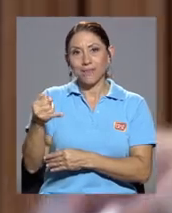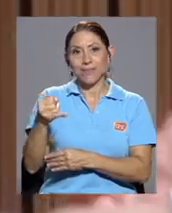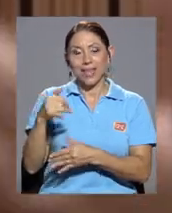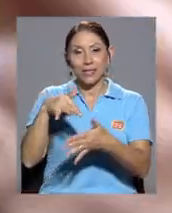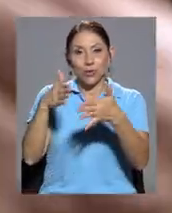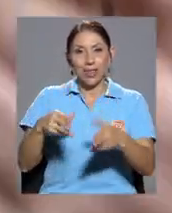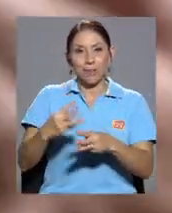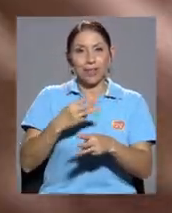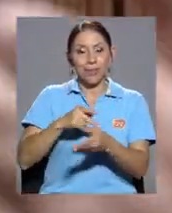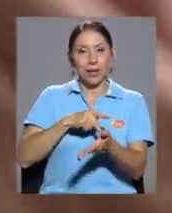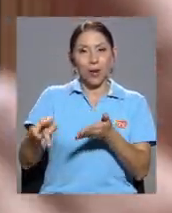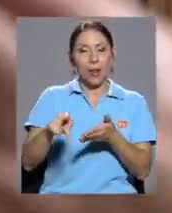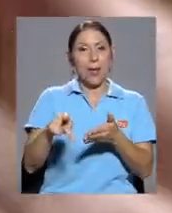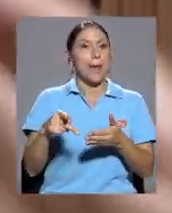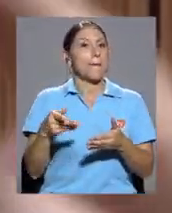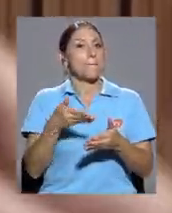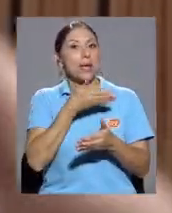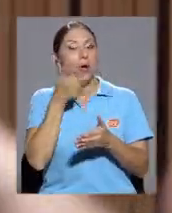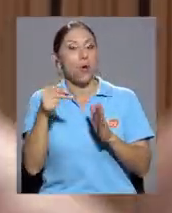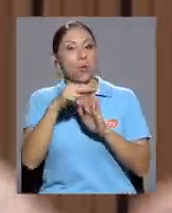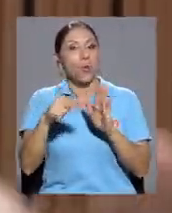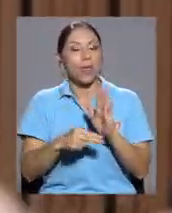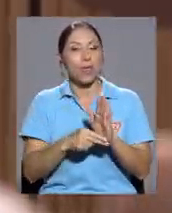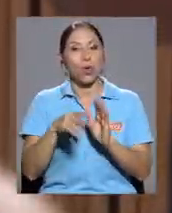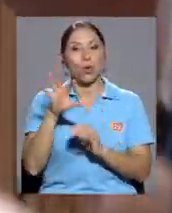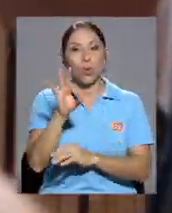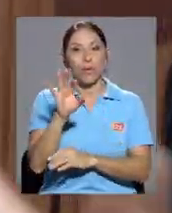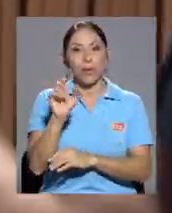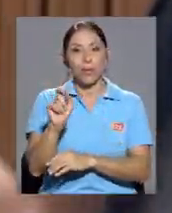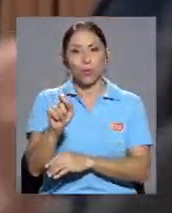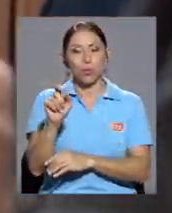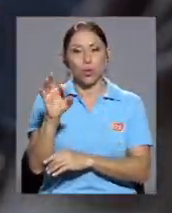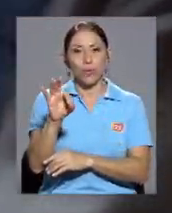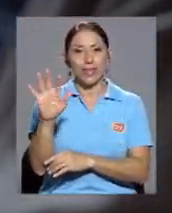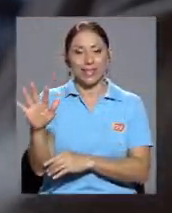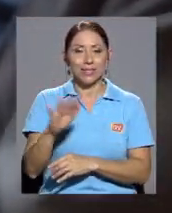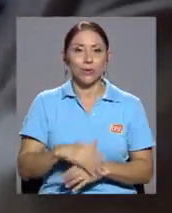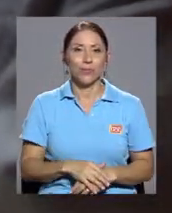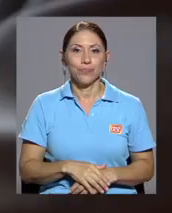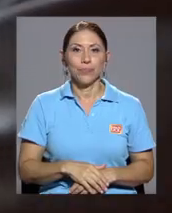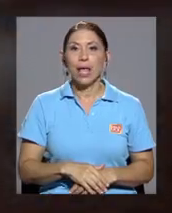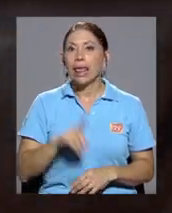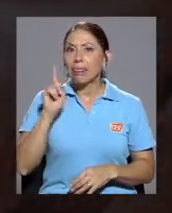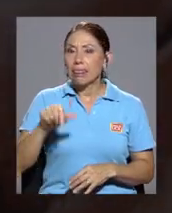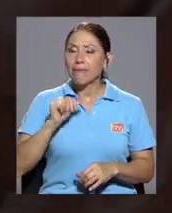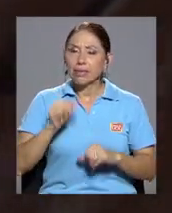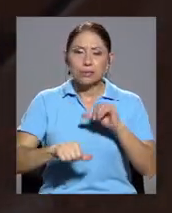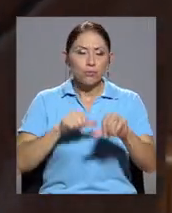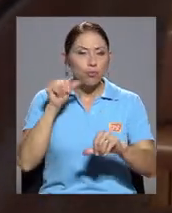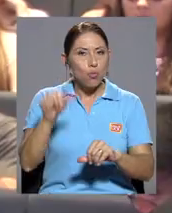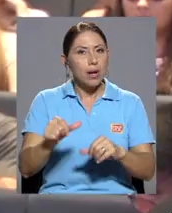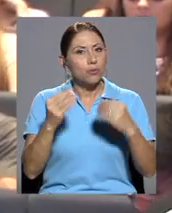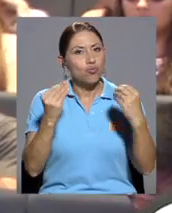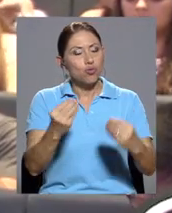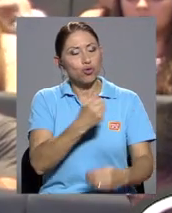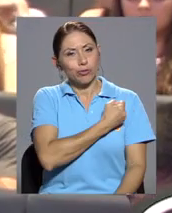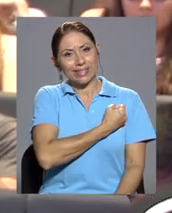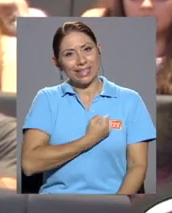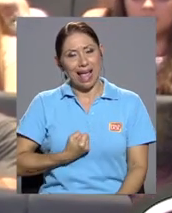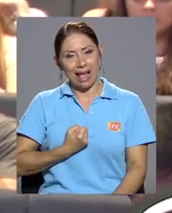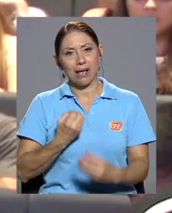promedio general de grado con una nota de 9.95 hay que tener mucho esfuerzo mucho sacrificio